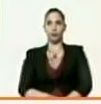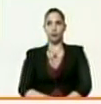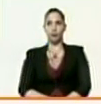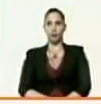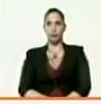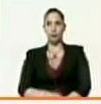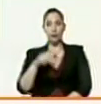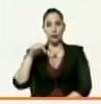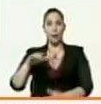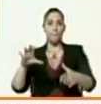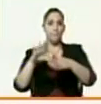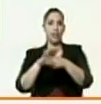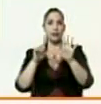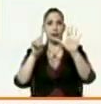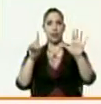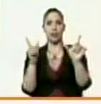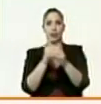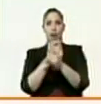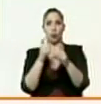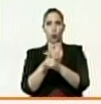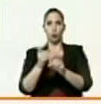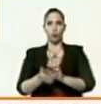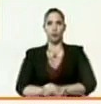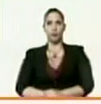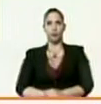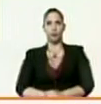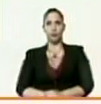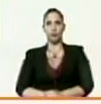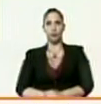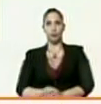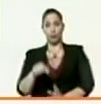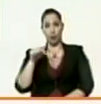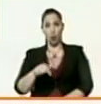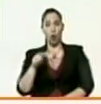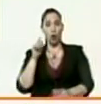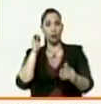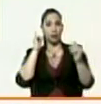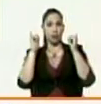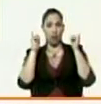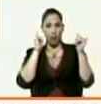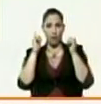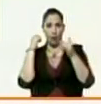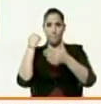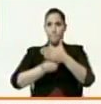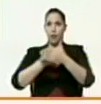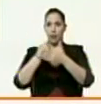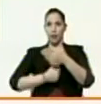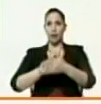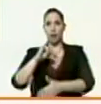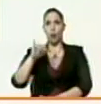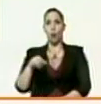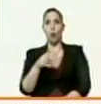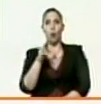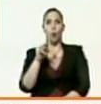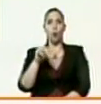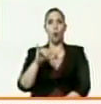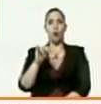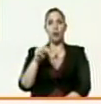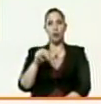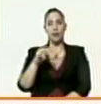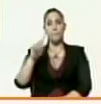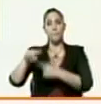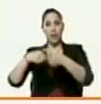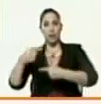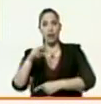de este martes 6 de agosto, hoy se conmemora la batalla de Junín. Mañana son los